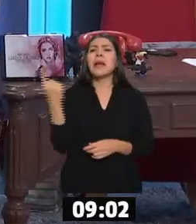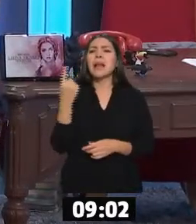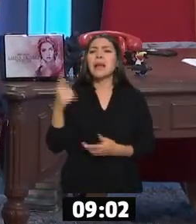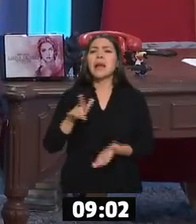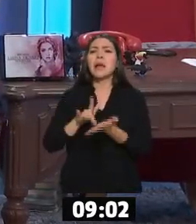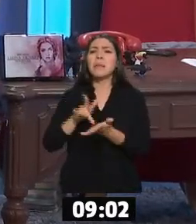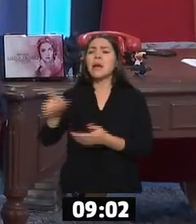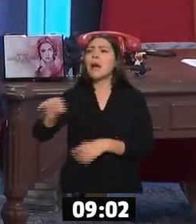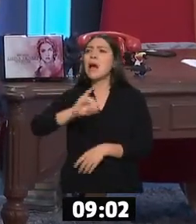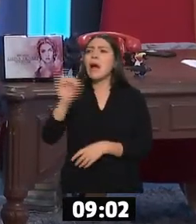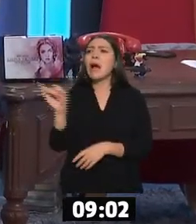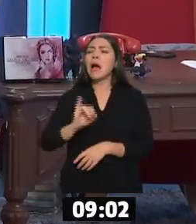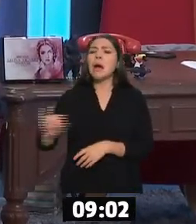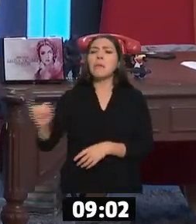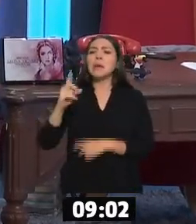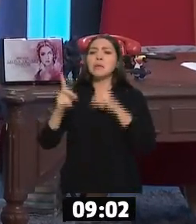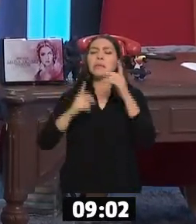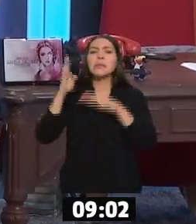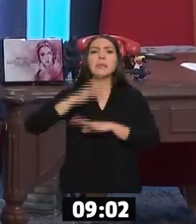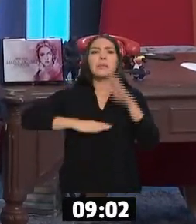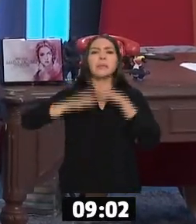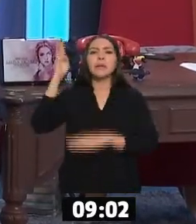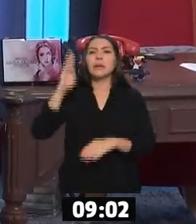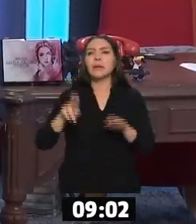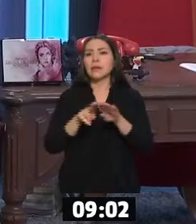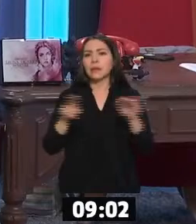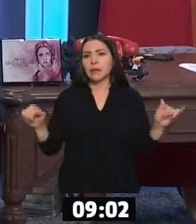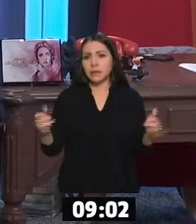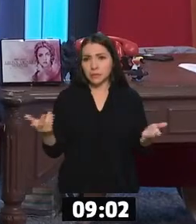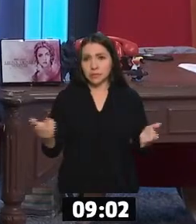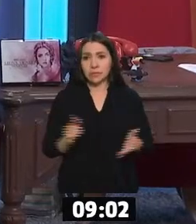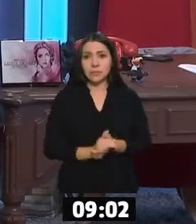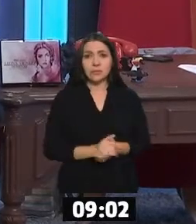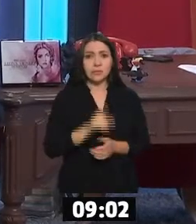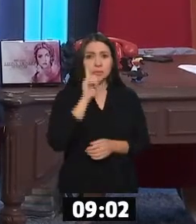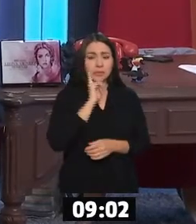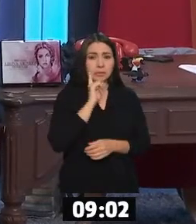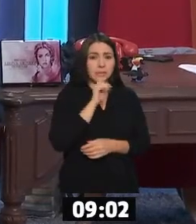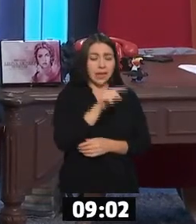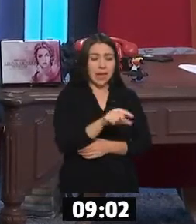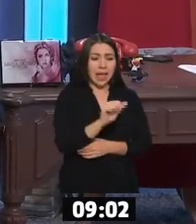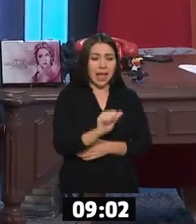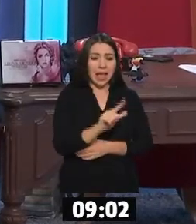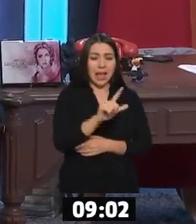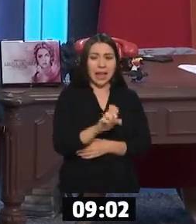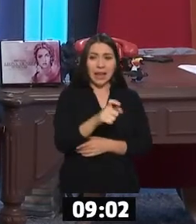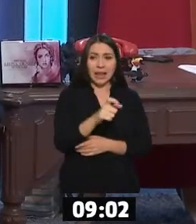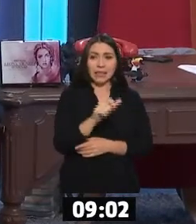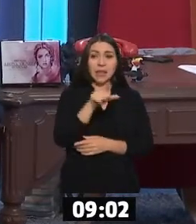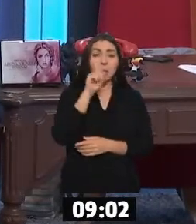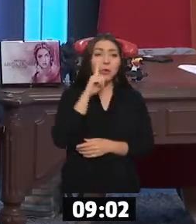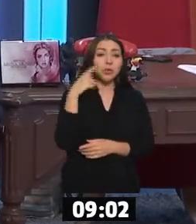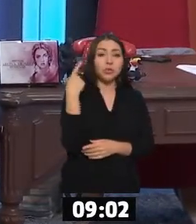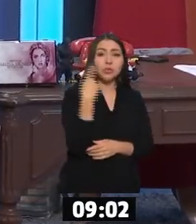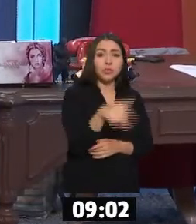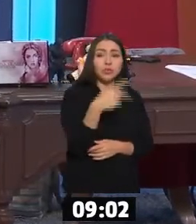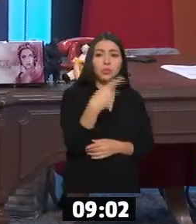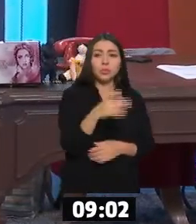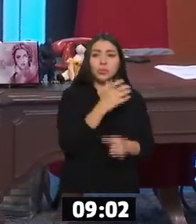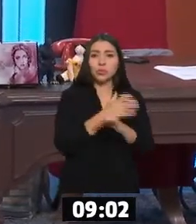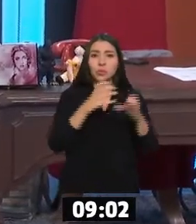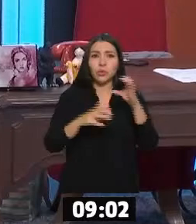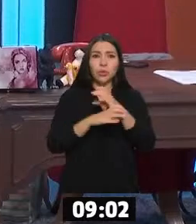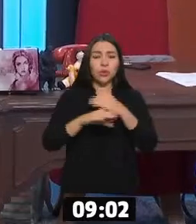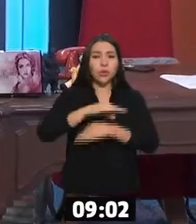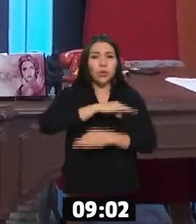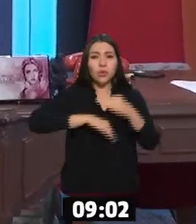nunca sobresale nadie? ¿Cómo se llama? Alexa. Alexa. Se compró sus instrumentos, señora. Ella, los